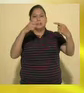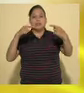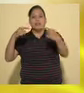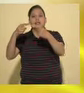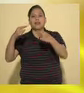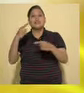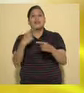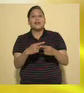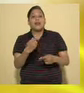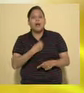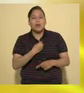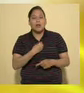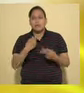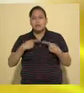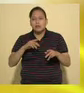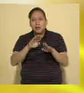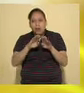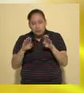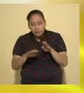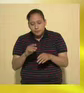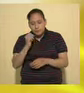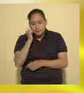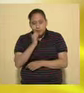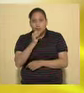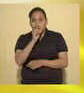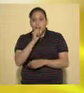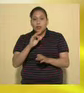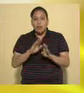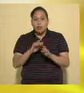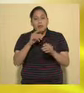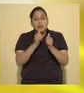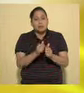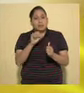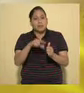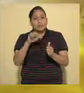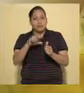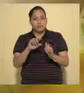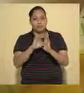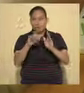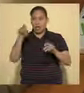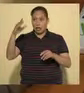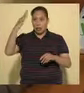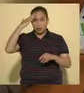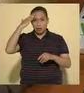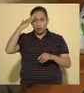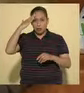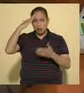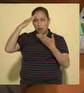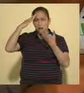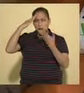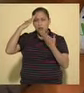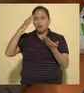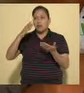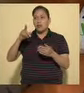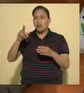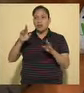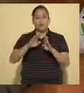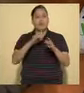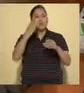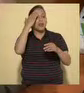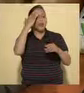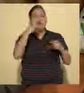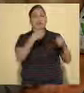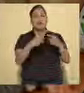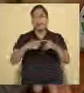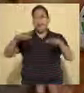va a soportar es gente que no pueda despegar. Entonces, él va a ser líder. Sí, ok, bien. ¿De quién? Pues de ve tú a saber, porque